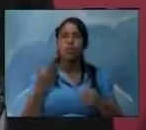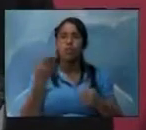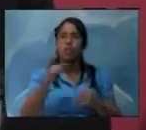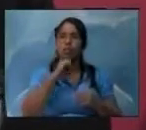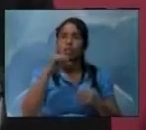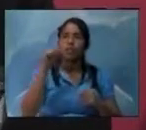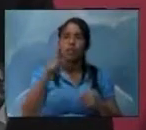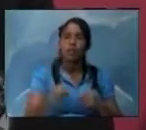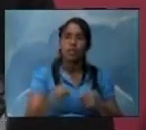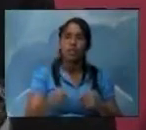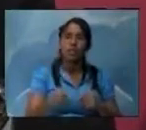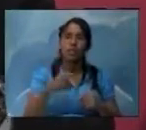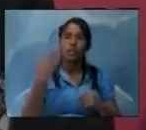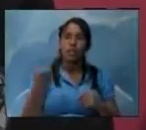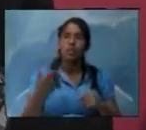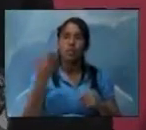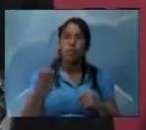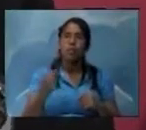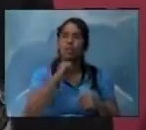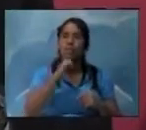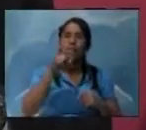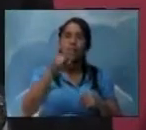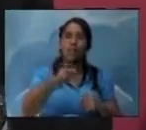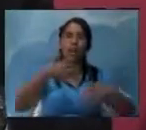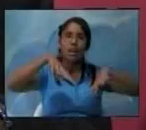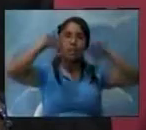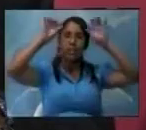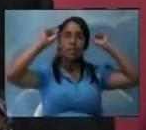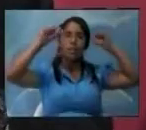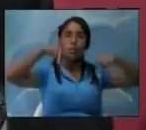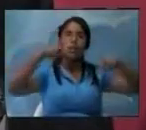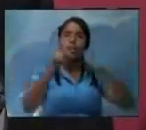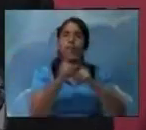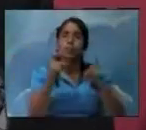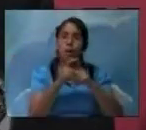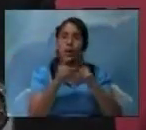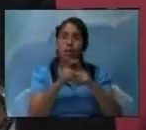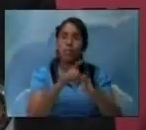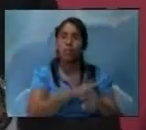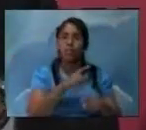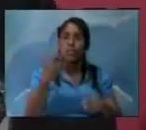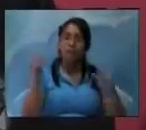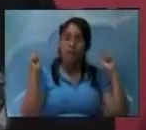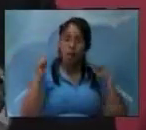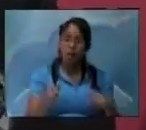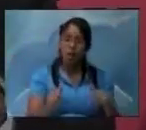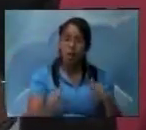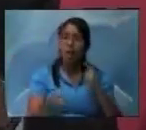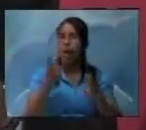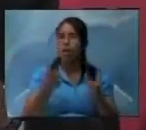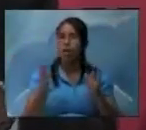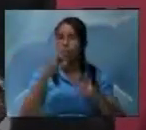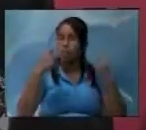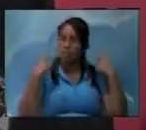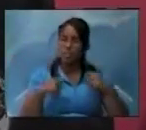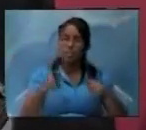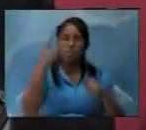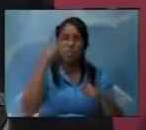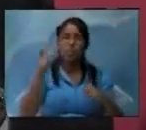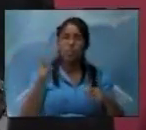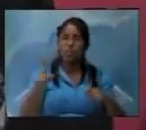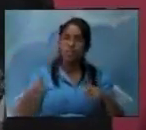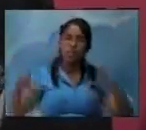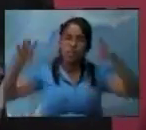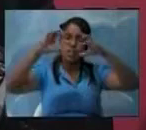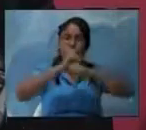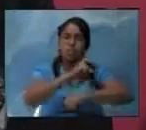importante es esto. Qué importante es que entendamos esta palabra, de que hoy, aunque estemos pasando por el valle